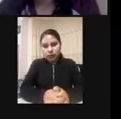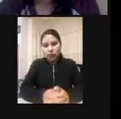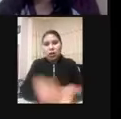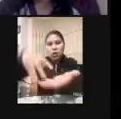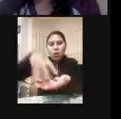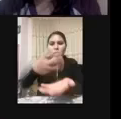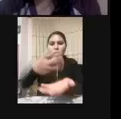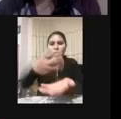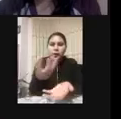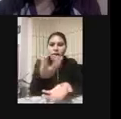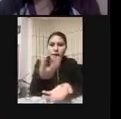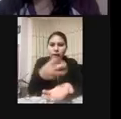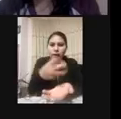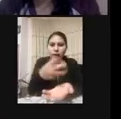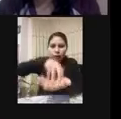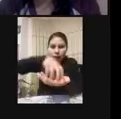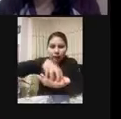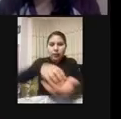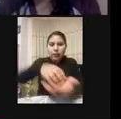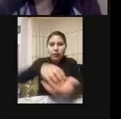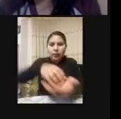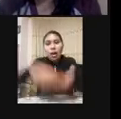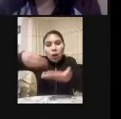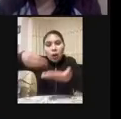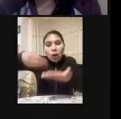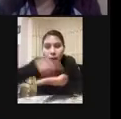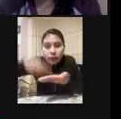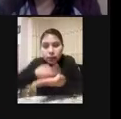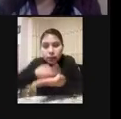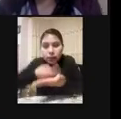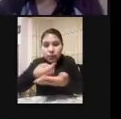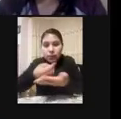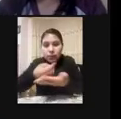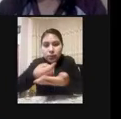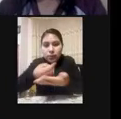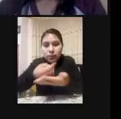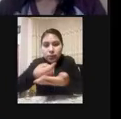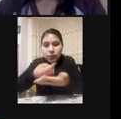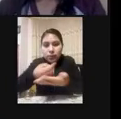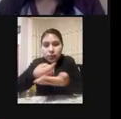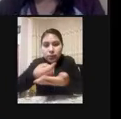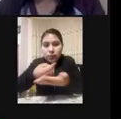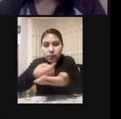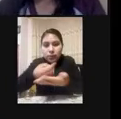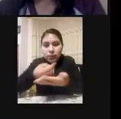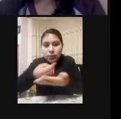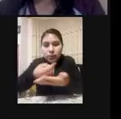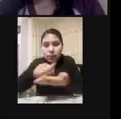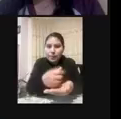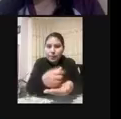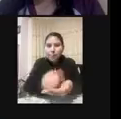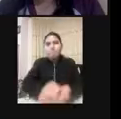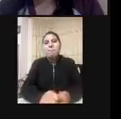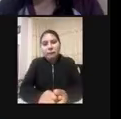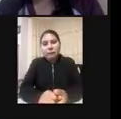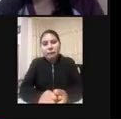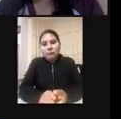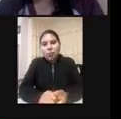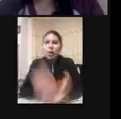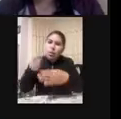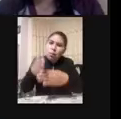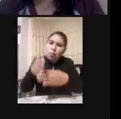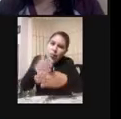espesos, con las sopas, las cremas y los purés. Y poco a poco vamos a ir cambiando la consistencia a medida que ella pueda